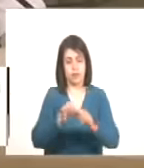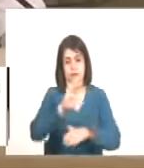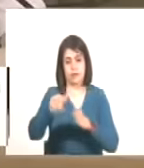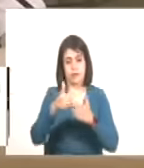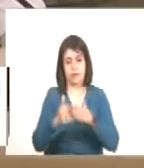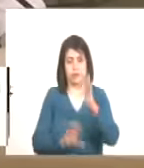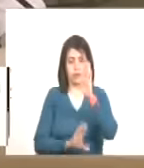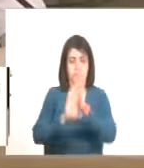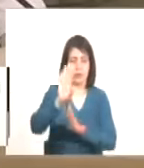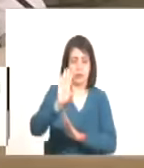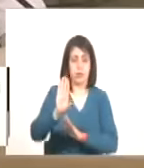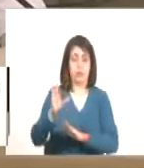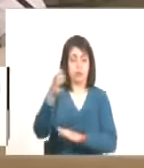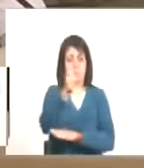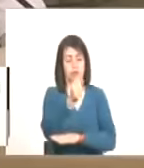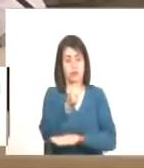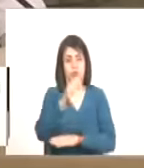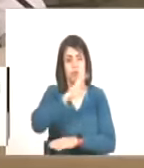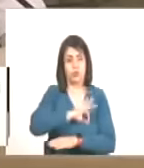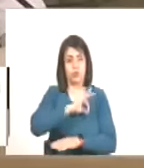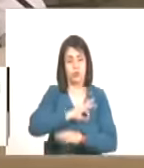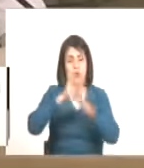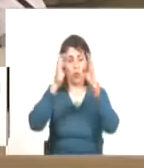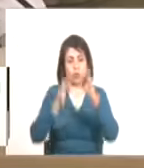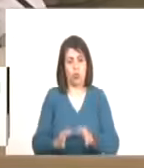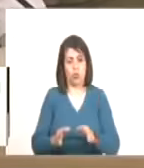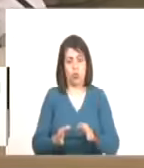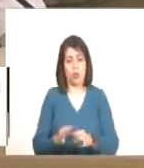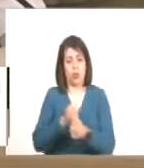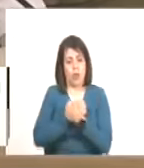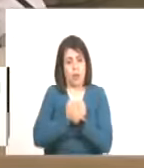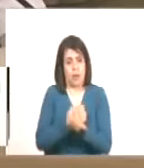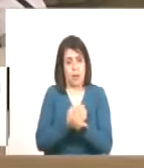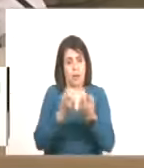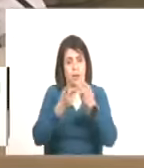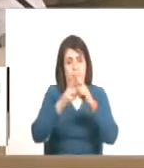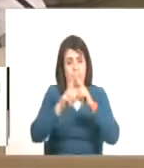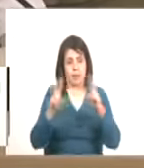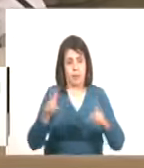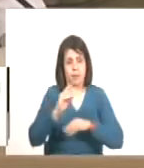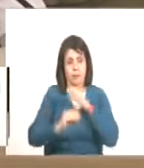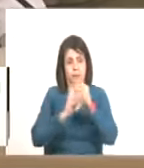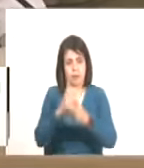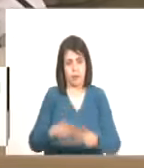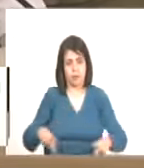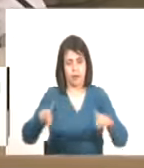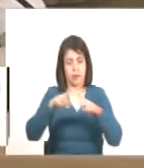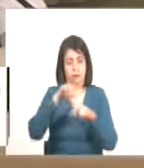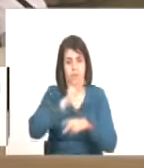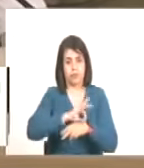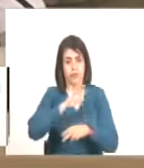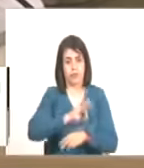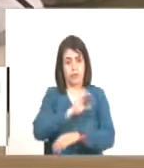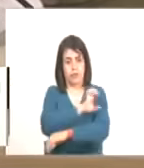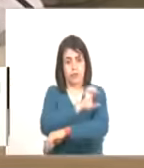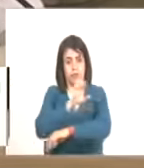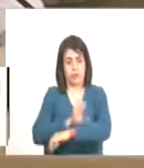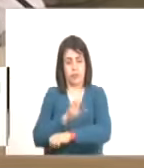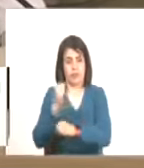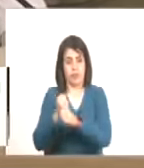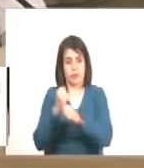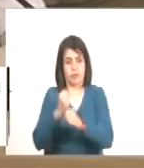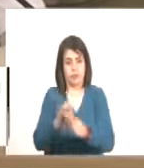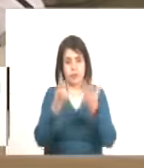permanente para el desarrollo y el logro de una sociedad justa y amante de la paz basada en la valoración social y ética del